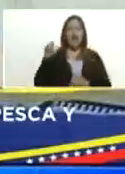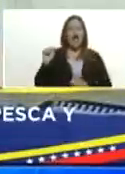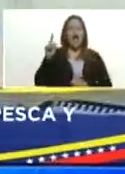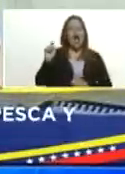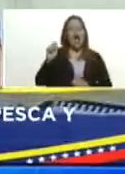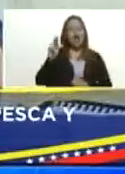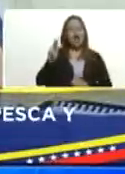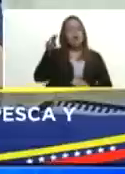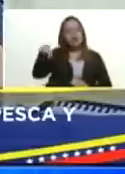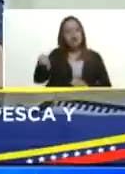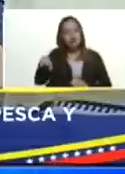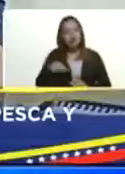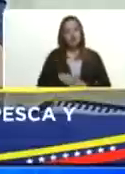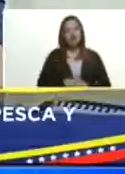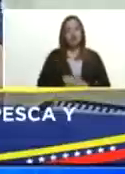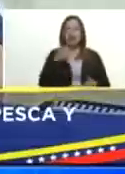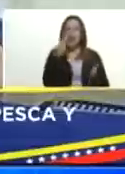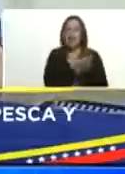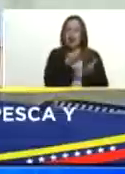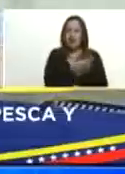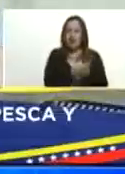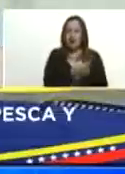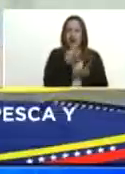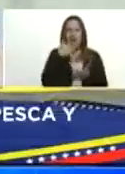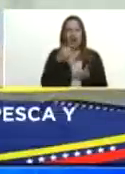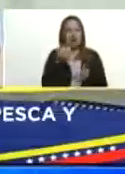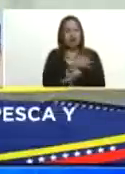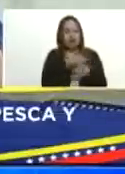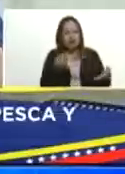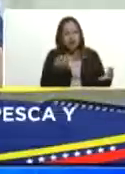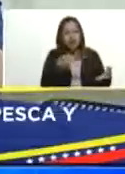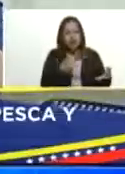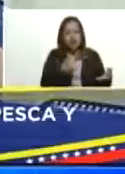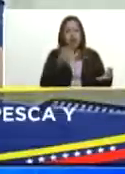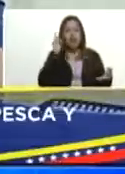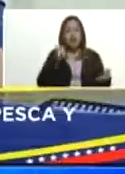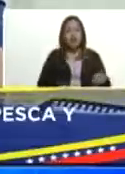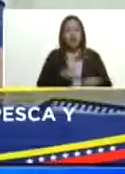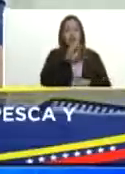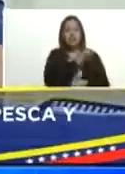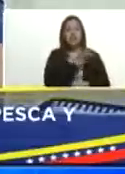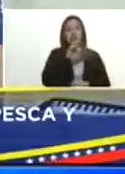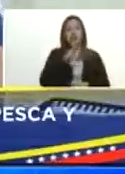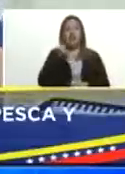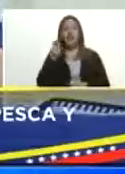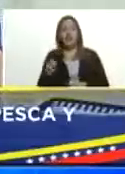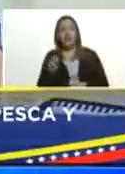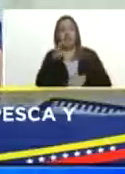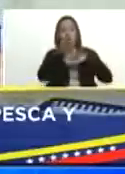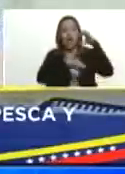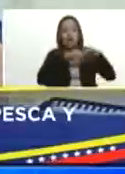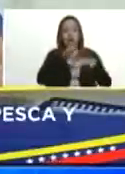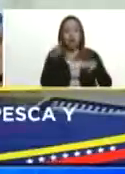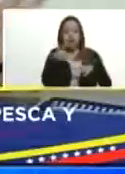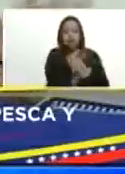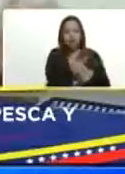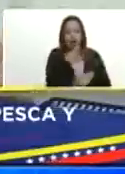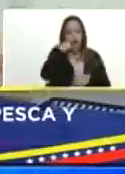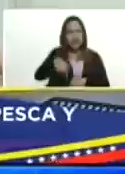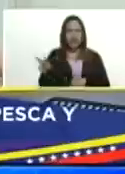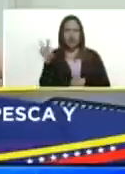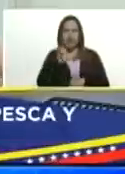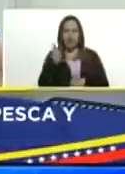especies premium como tal, de 320 especies que tiene riqueza de biodiversidad en nuestro país. En